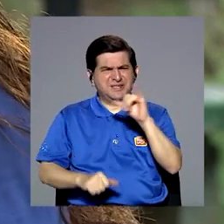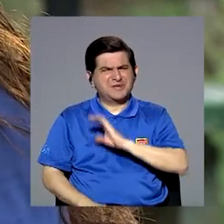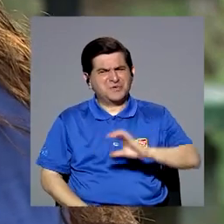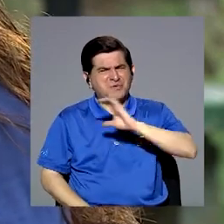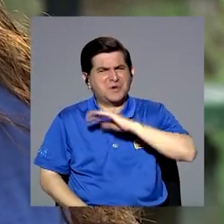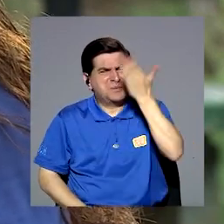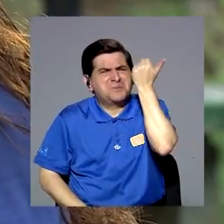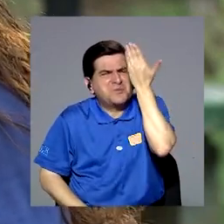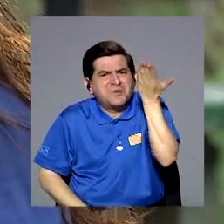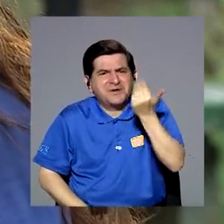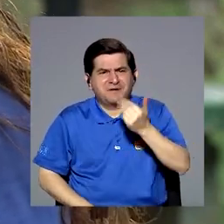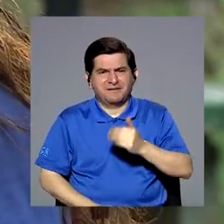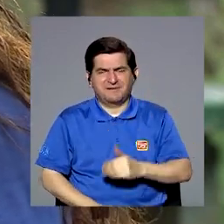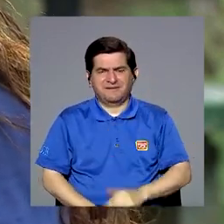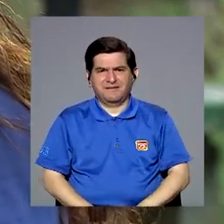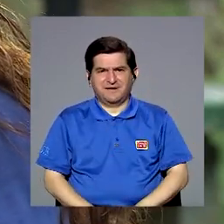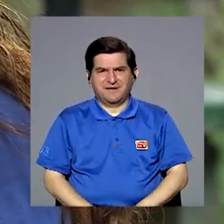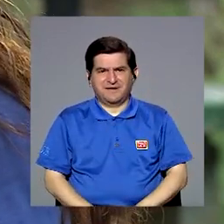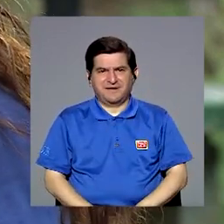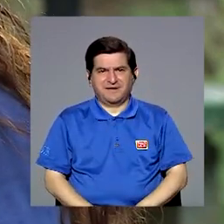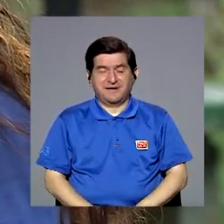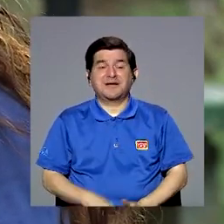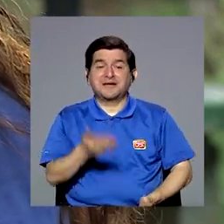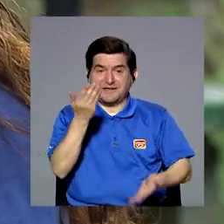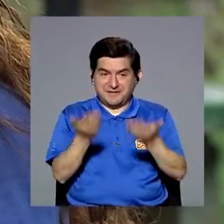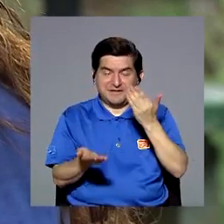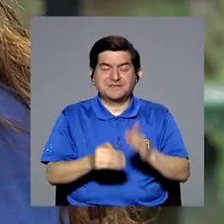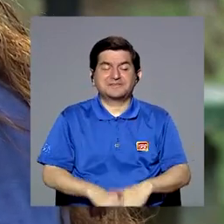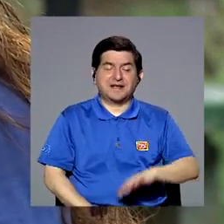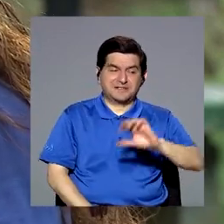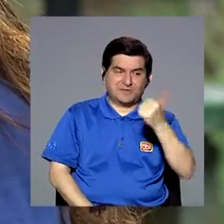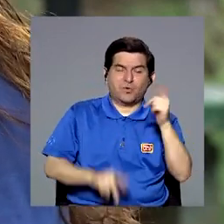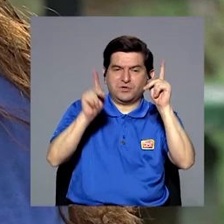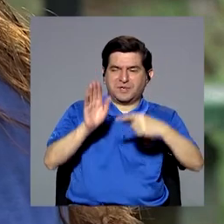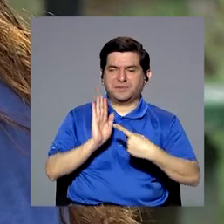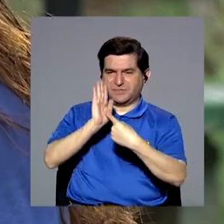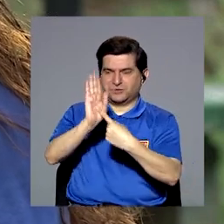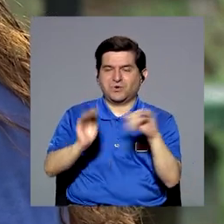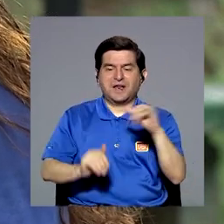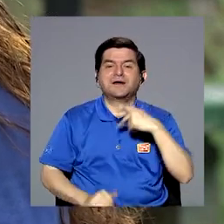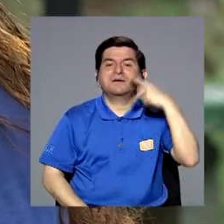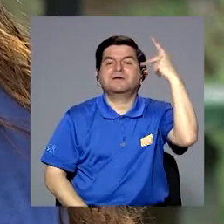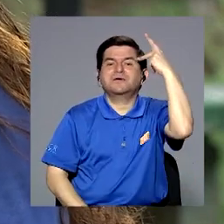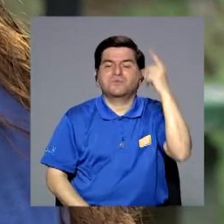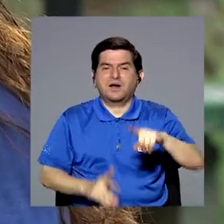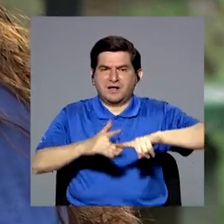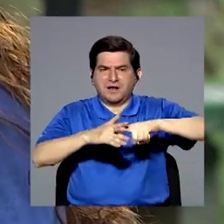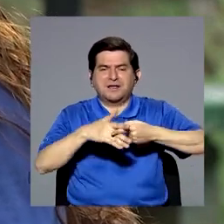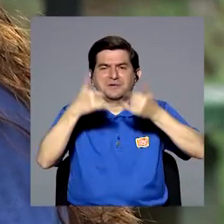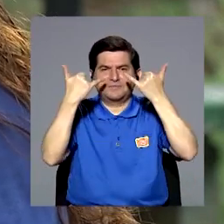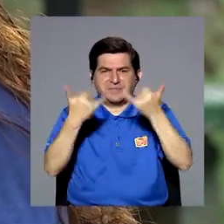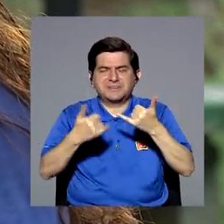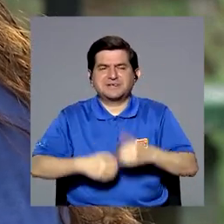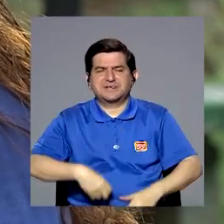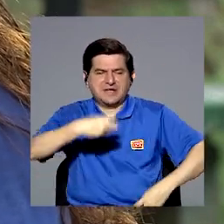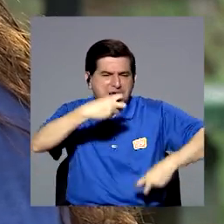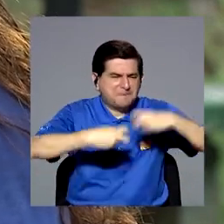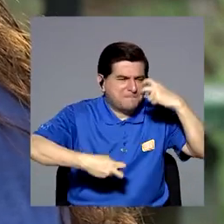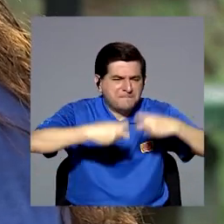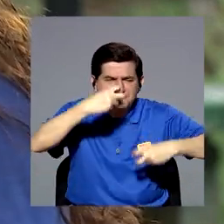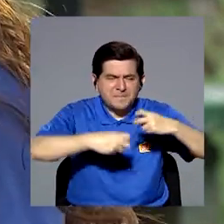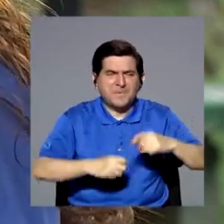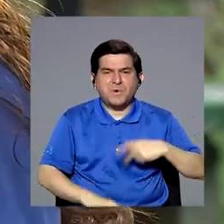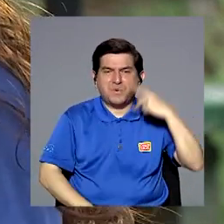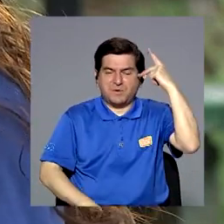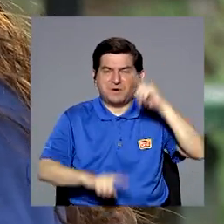misma línea? Uh-huh. Entonces, muchas veces nos lo recalcan, nos lo hacen ver. Uh-huh. Igual nuestros padres, a veces empezamos ya en conflictos con